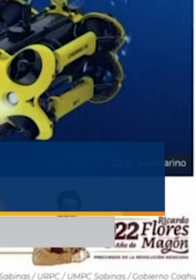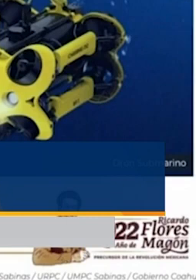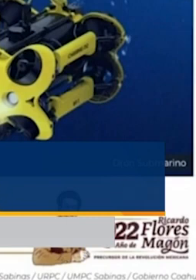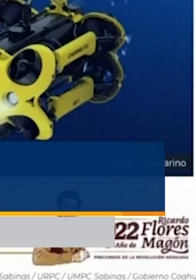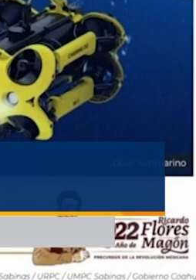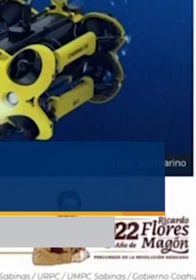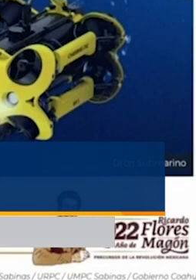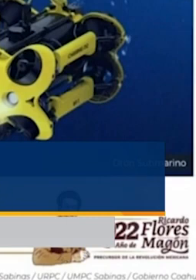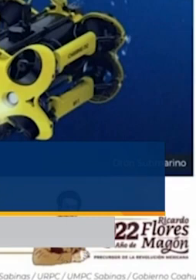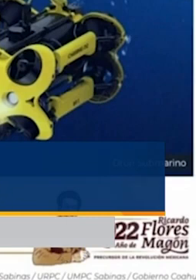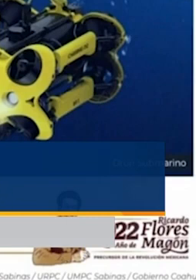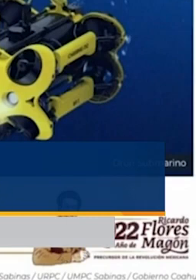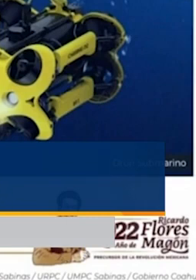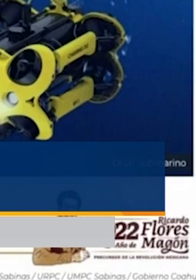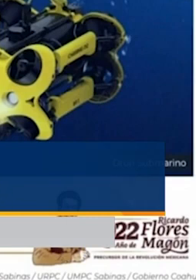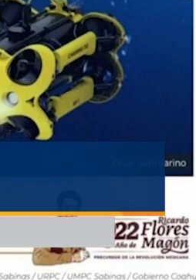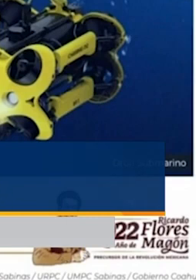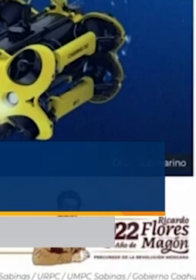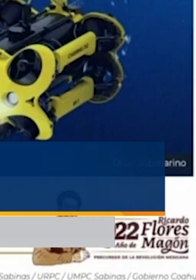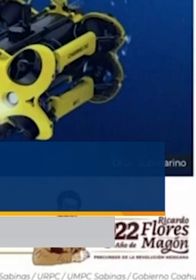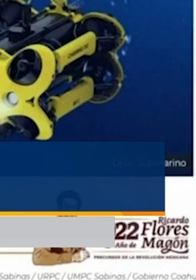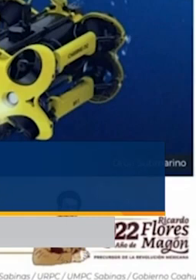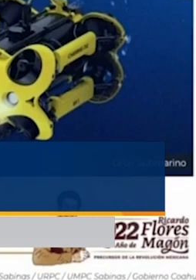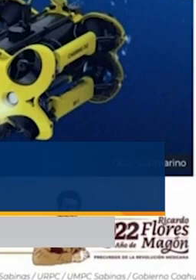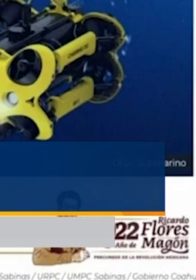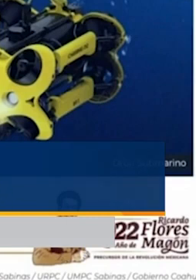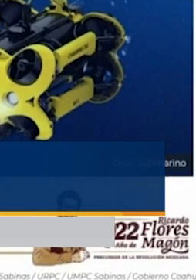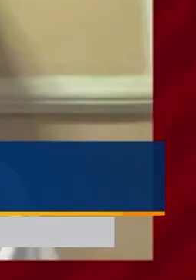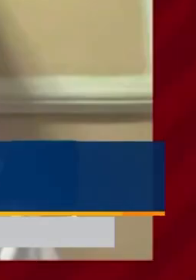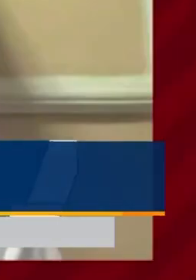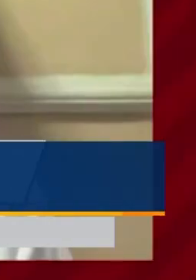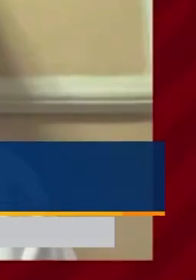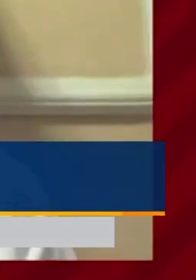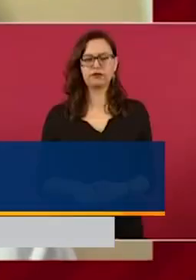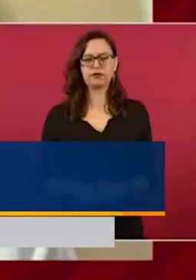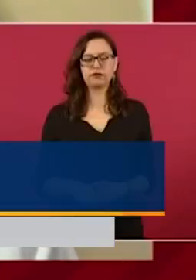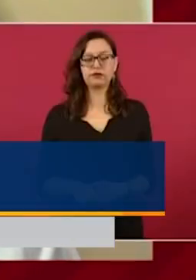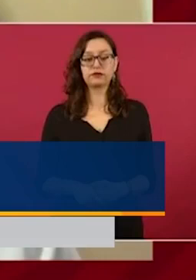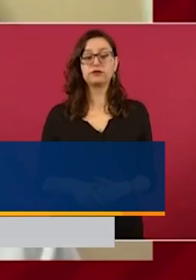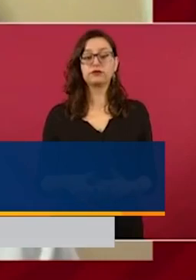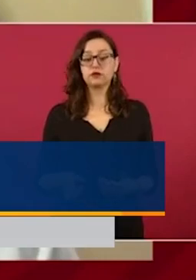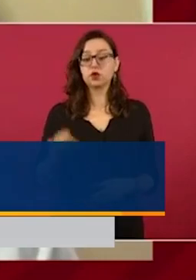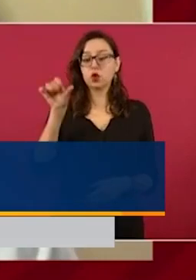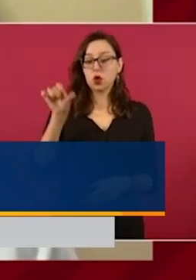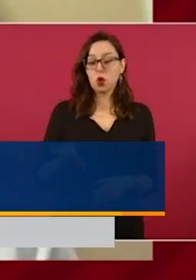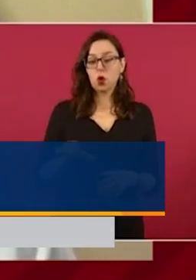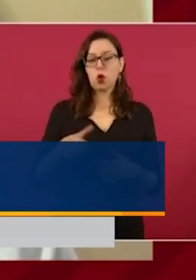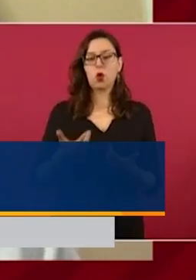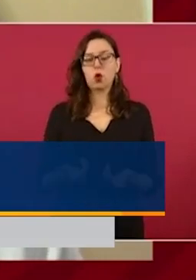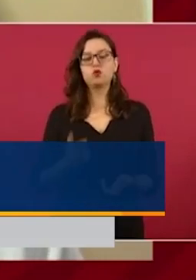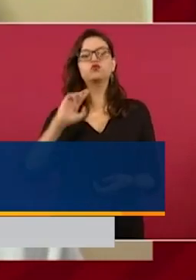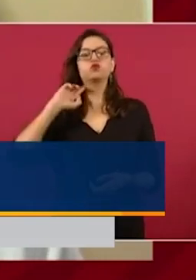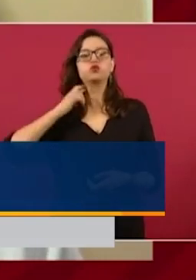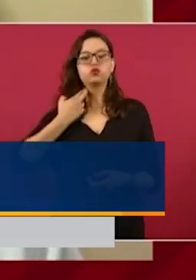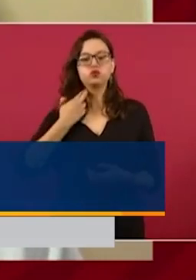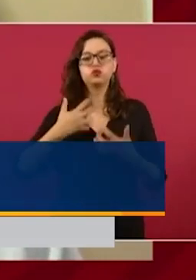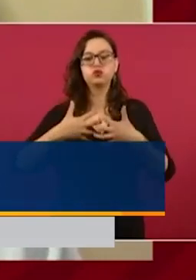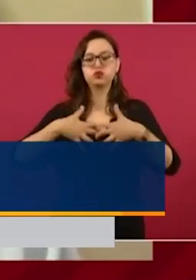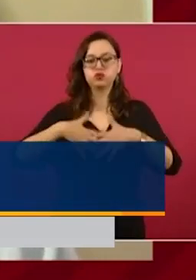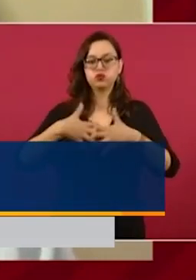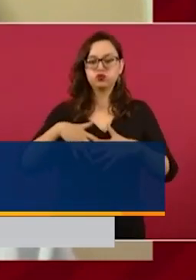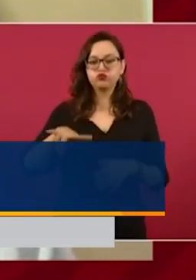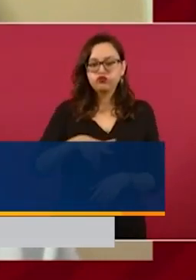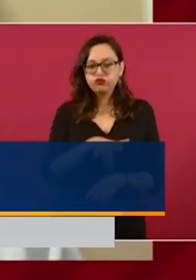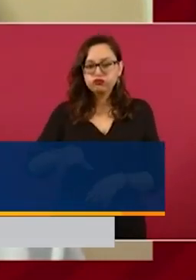de incursionar con los niveles actuales en las galerías de la mina sin poner en riesgo a los rescatistas.